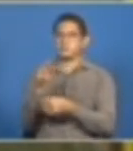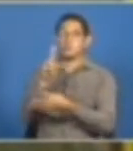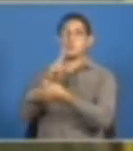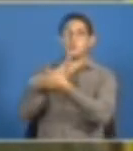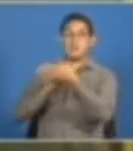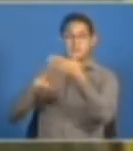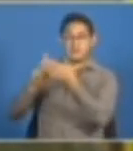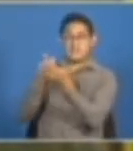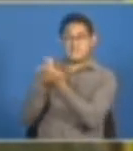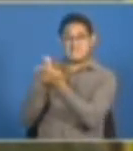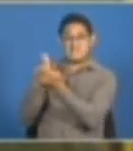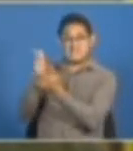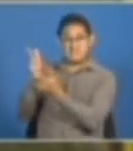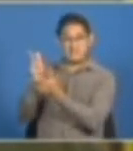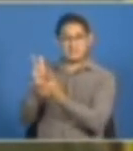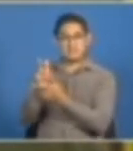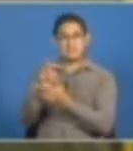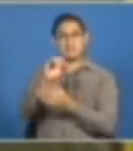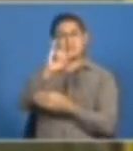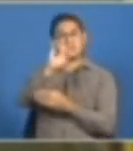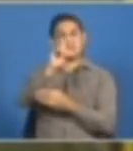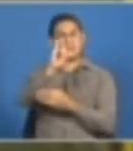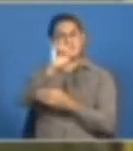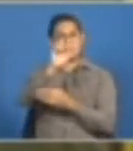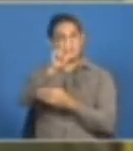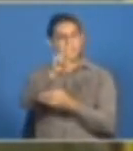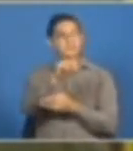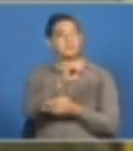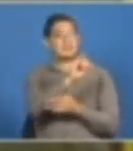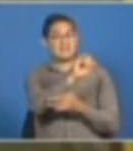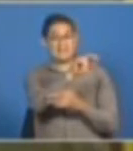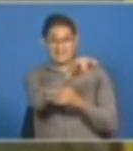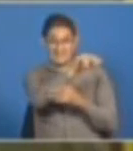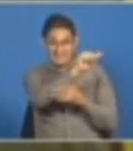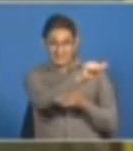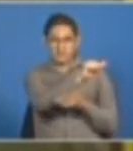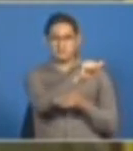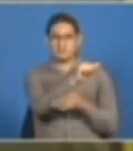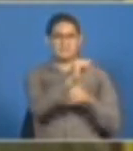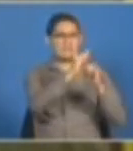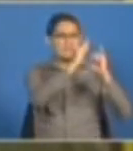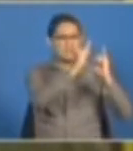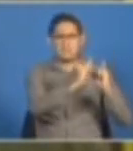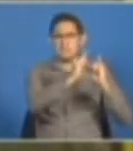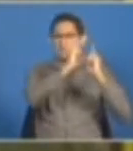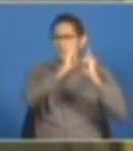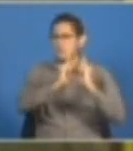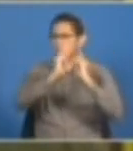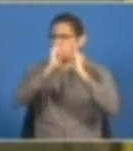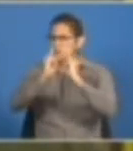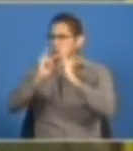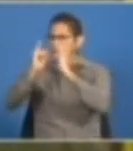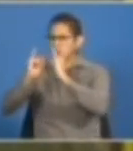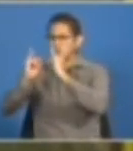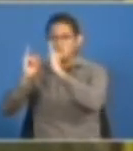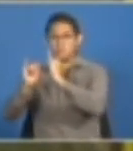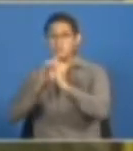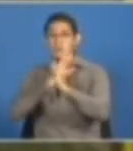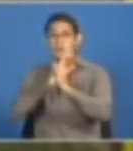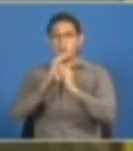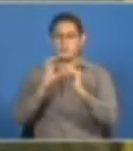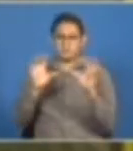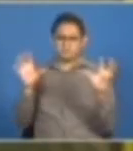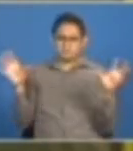Chiriquí, el IDIAT, el INA y todos los institutos que existen para el desarrollo